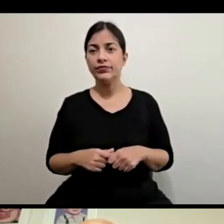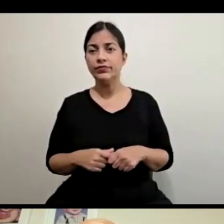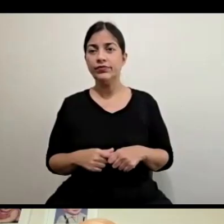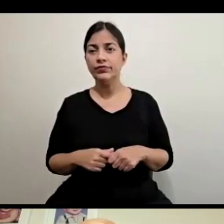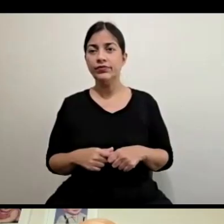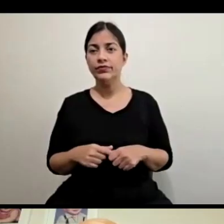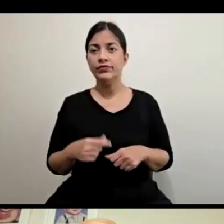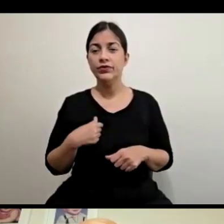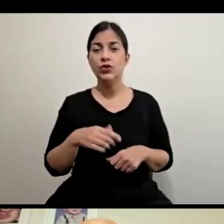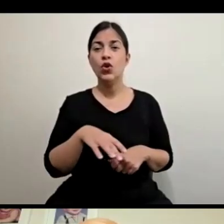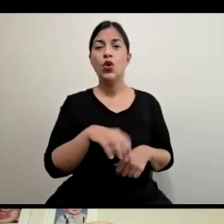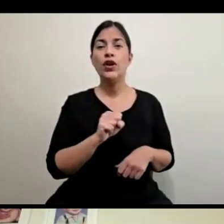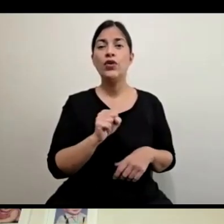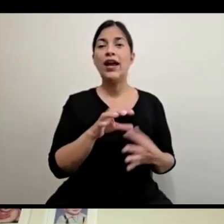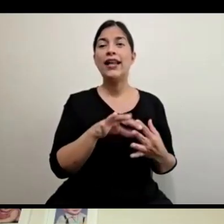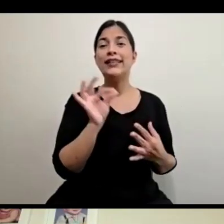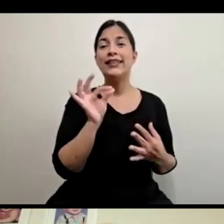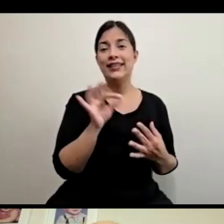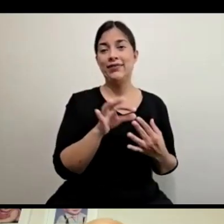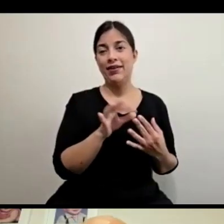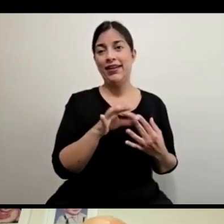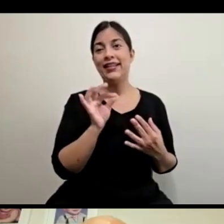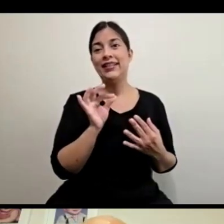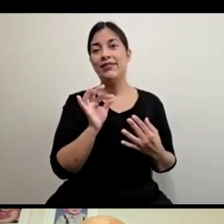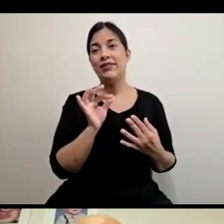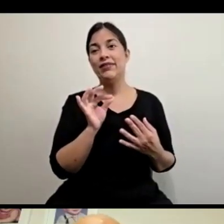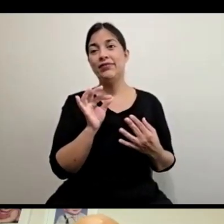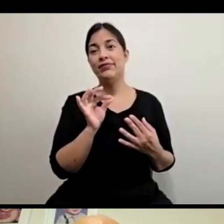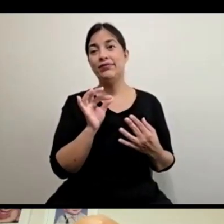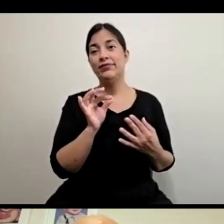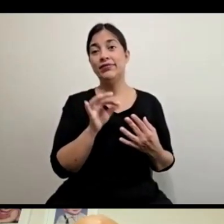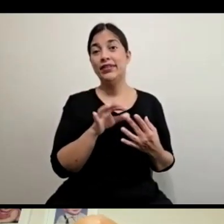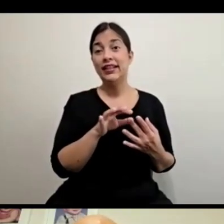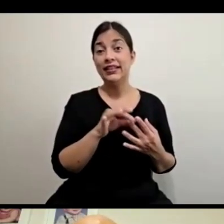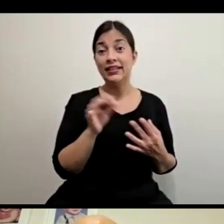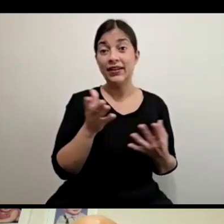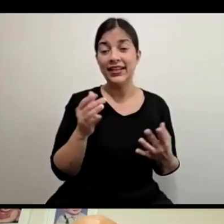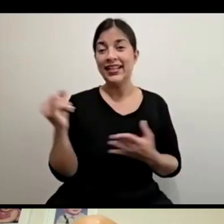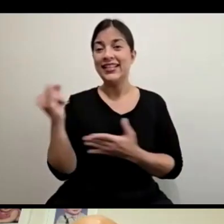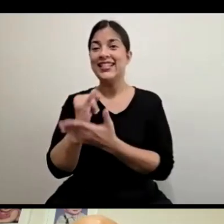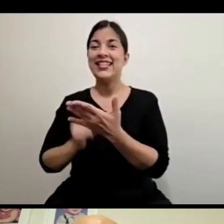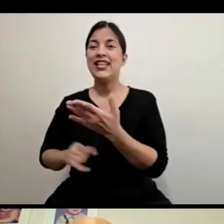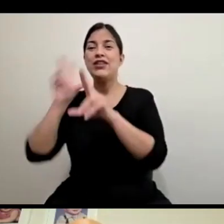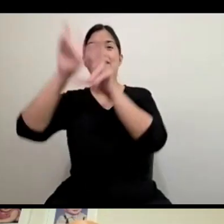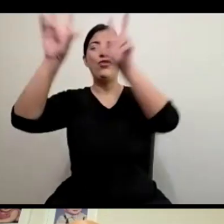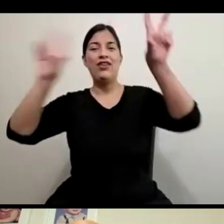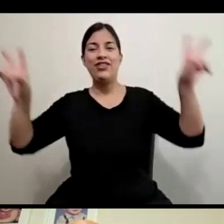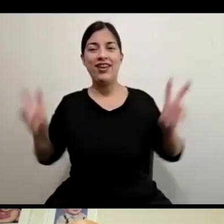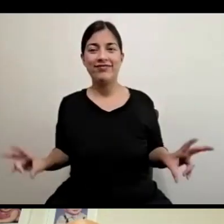una electiva. Decidí coger una electiva y la electiva que cogí fue diseño de escenografía con Cruz Emérica.